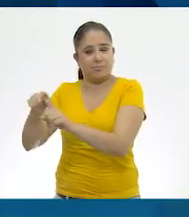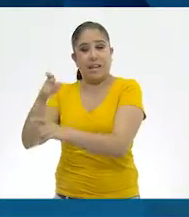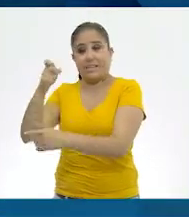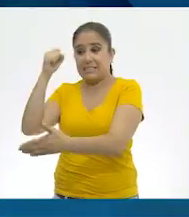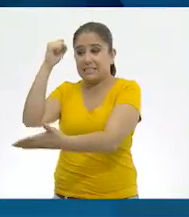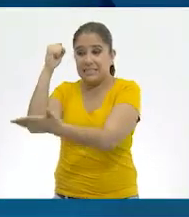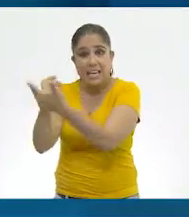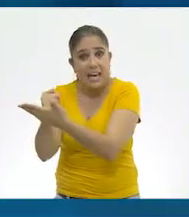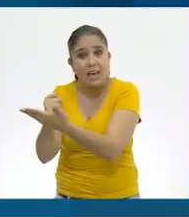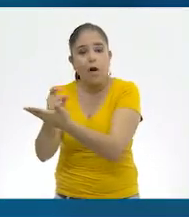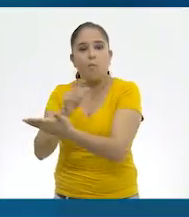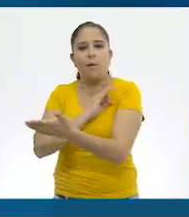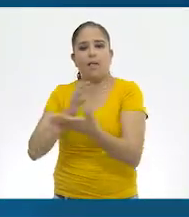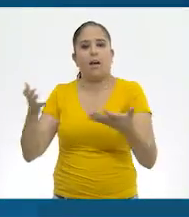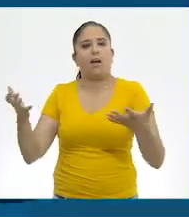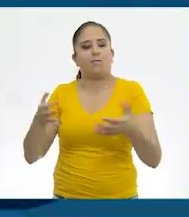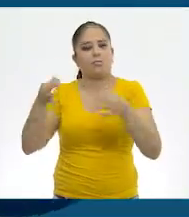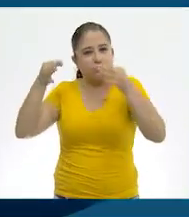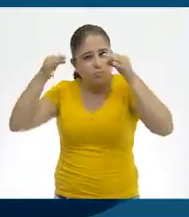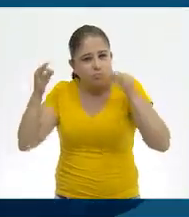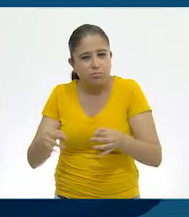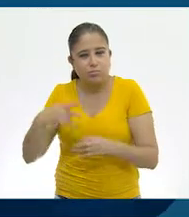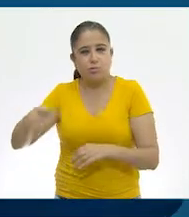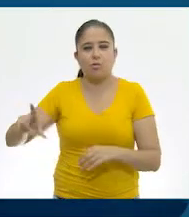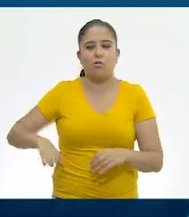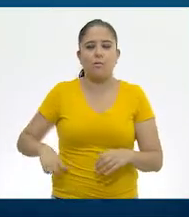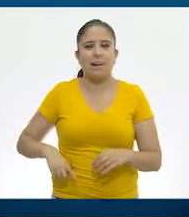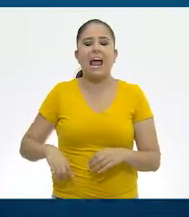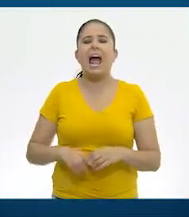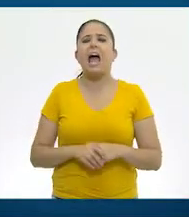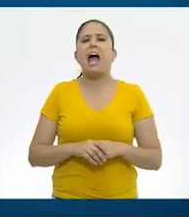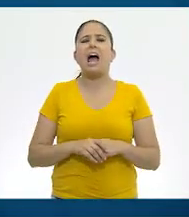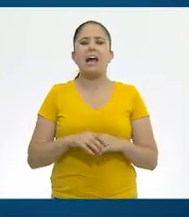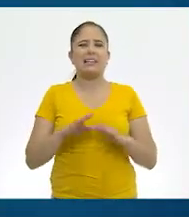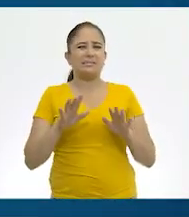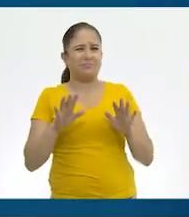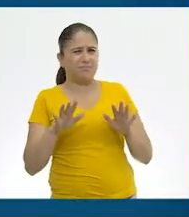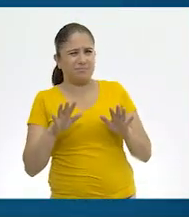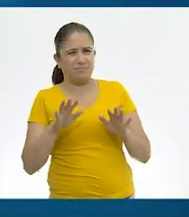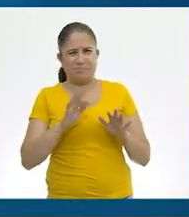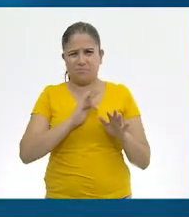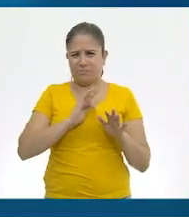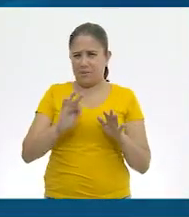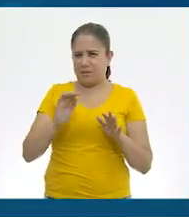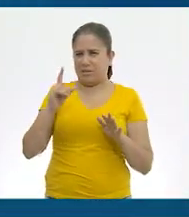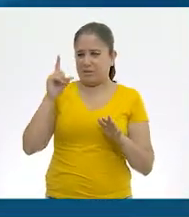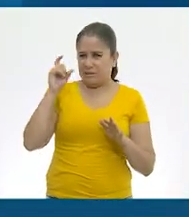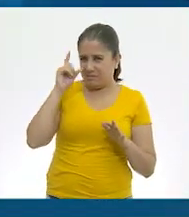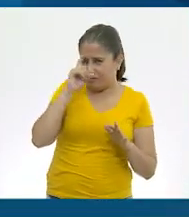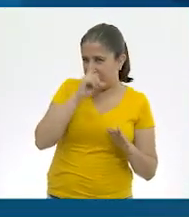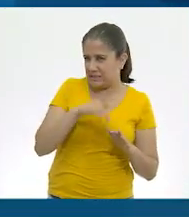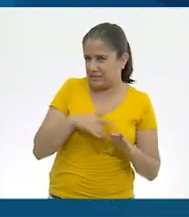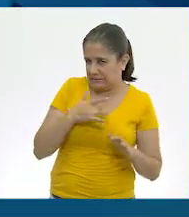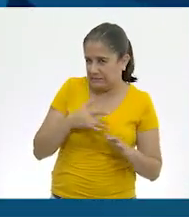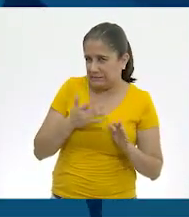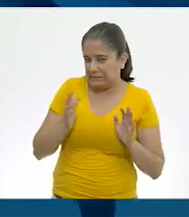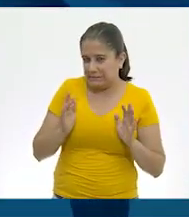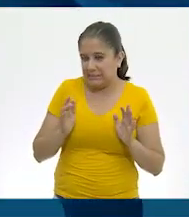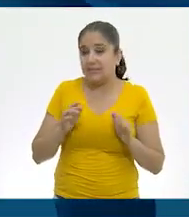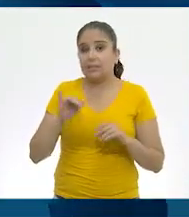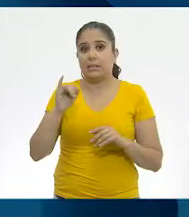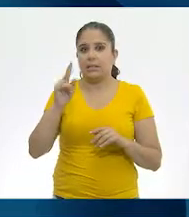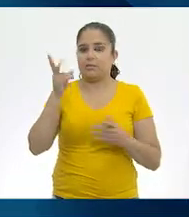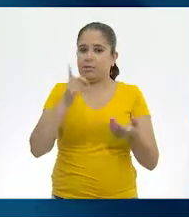que se podían hacer estos documentos. Suena algo un poco complicado, siento. Sí, y además